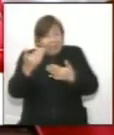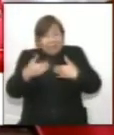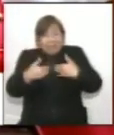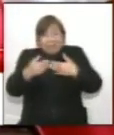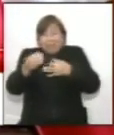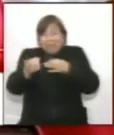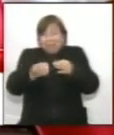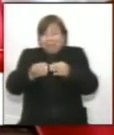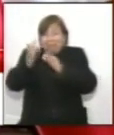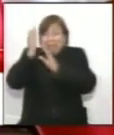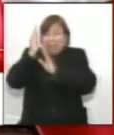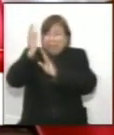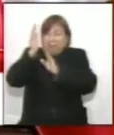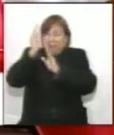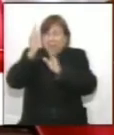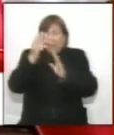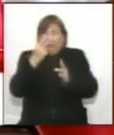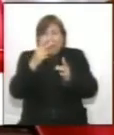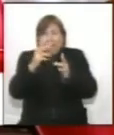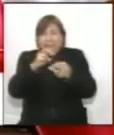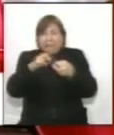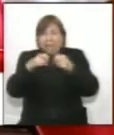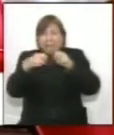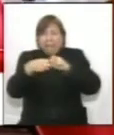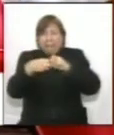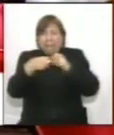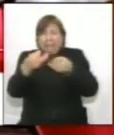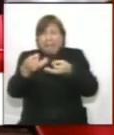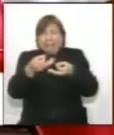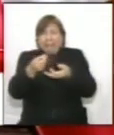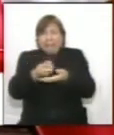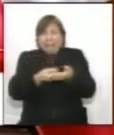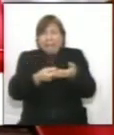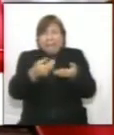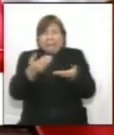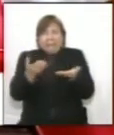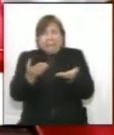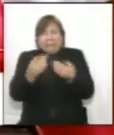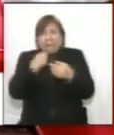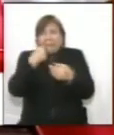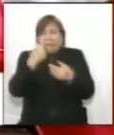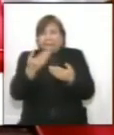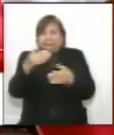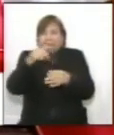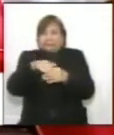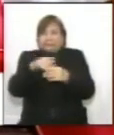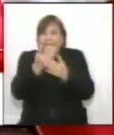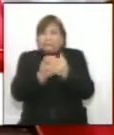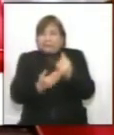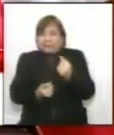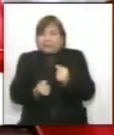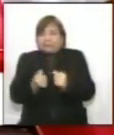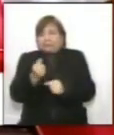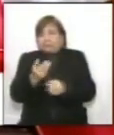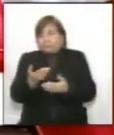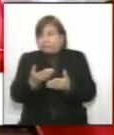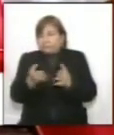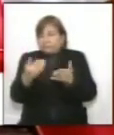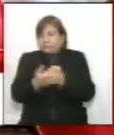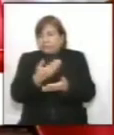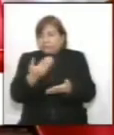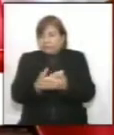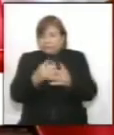país cómo enfrentar estos dos temas críticos, que naturalmente la expresión es del voto del congresista, del parlamentario, de las nueve